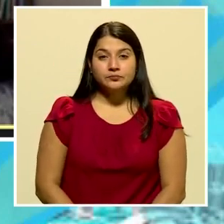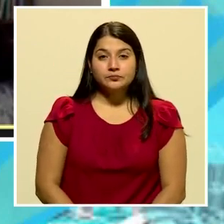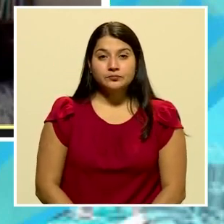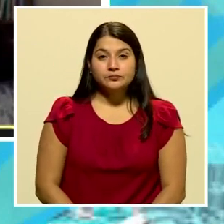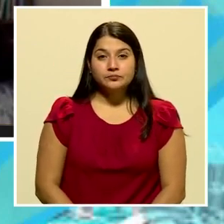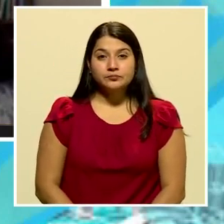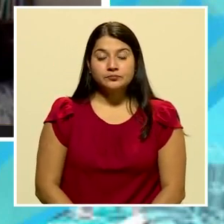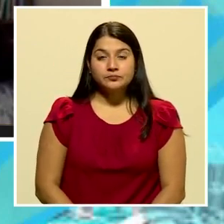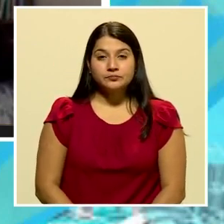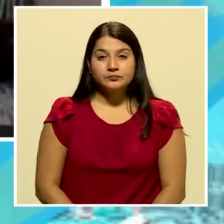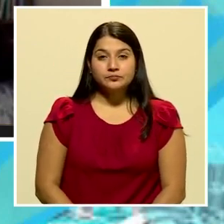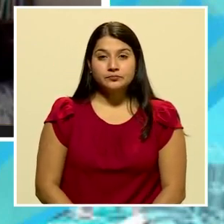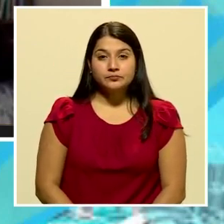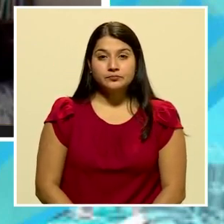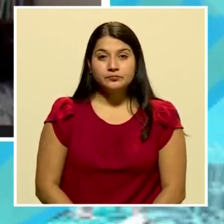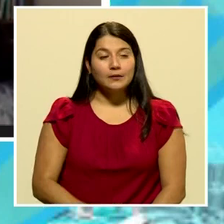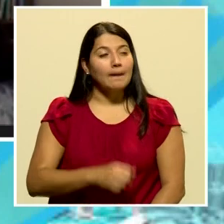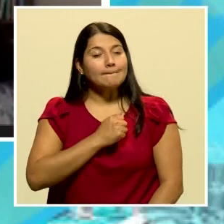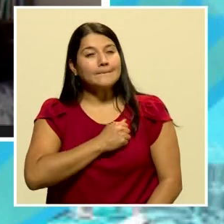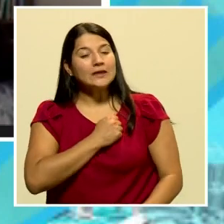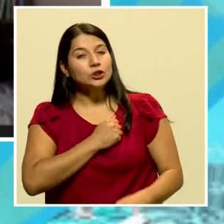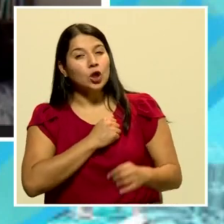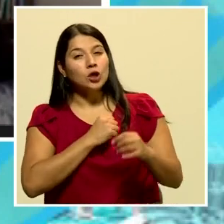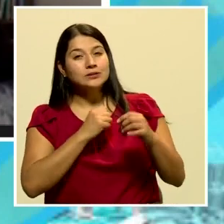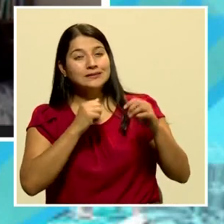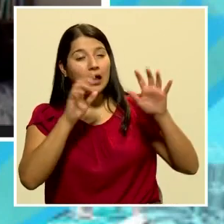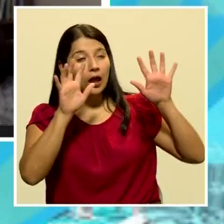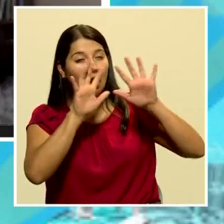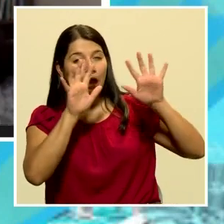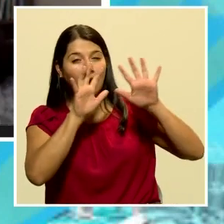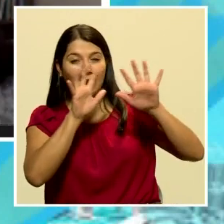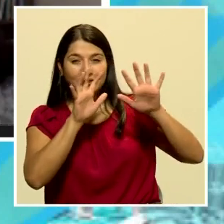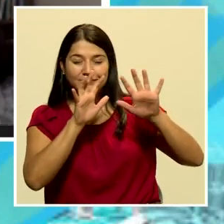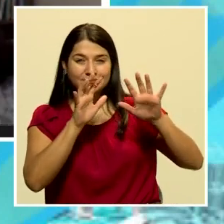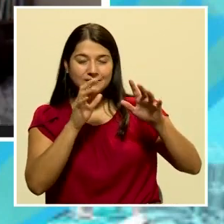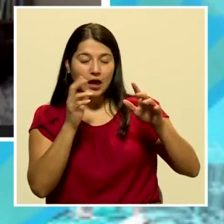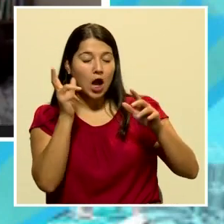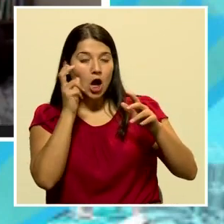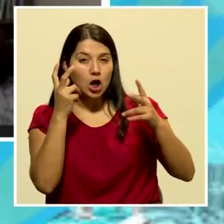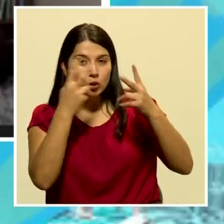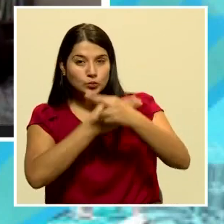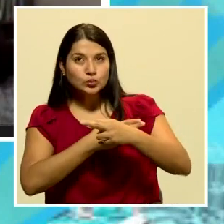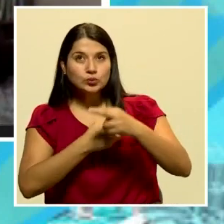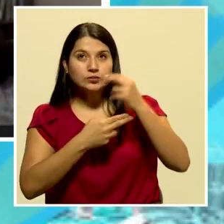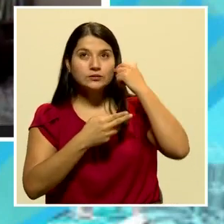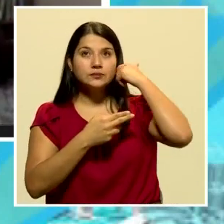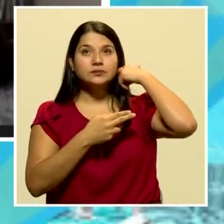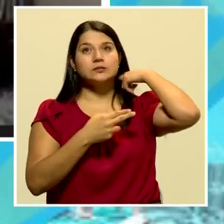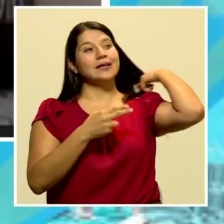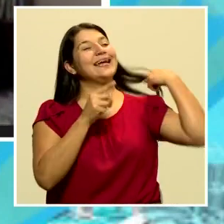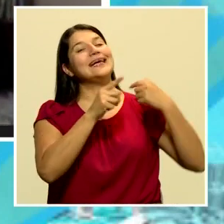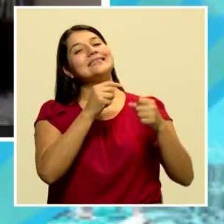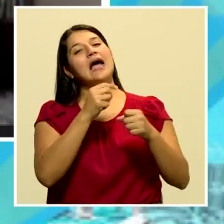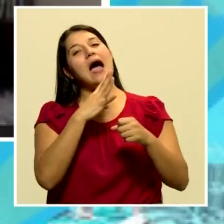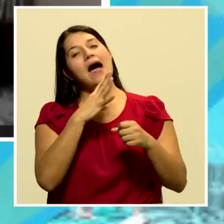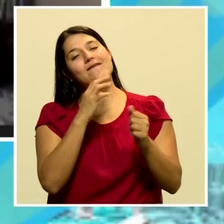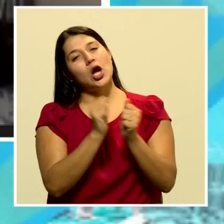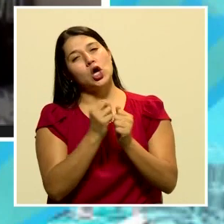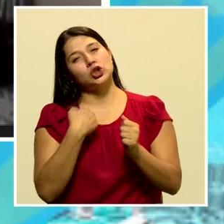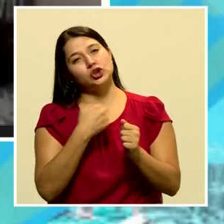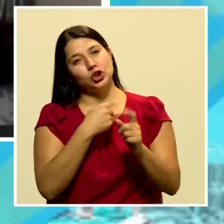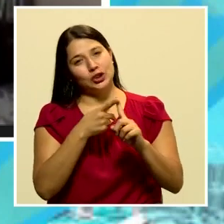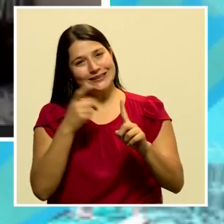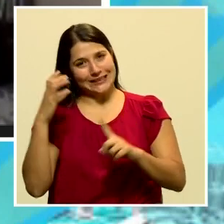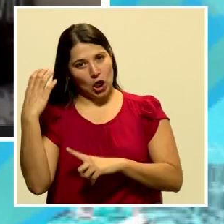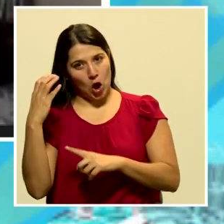Ahí se frizó un poquito el Zoom. María Teresa está conversando con nosotros desde Colombia. Noelia, usted